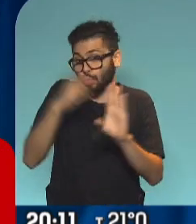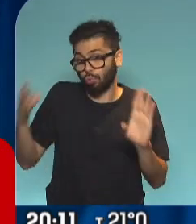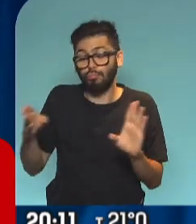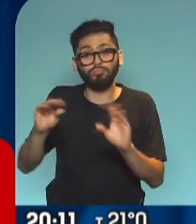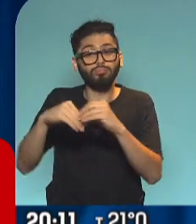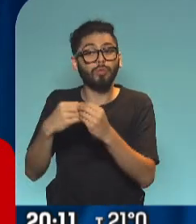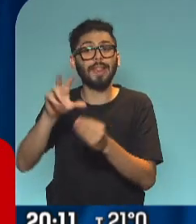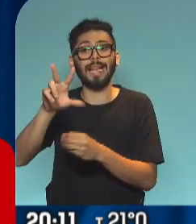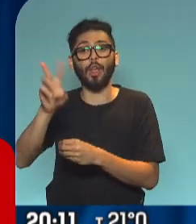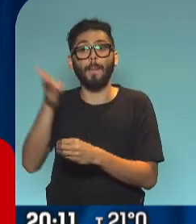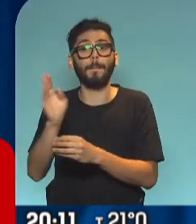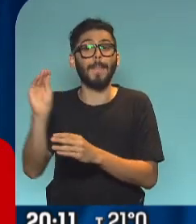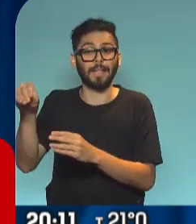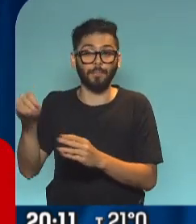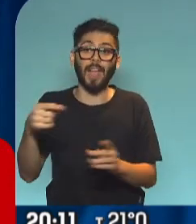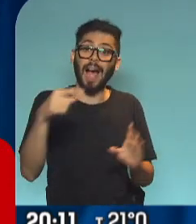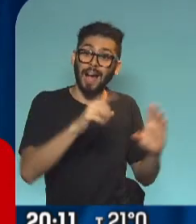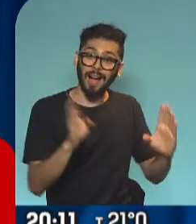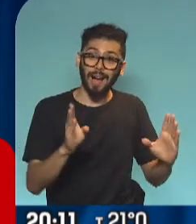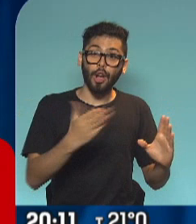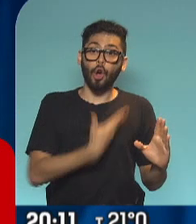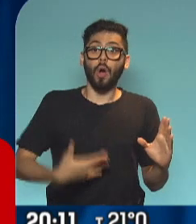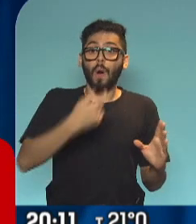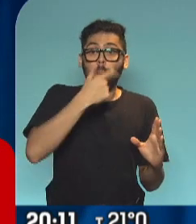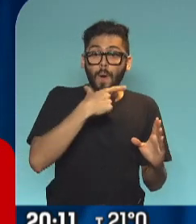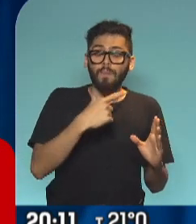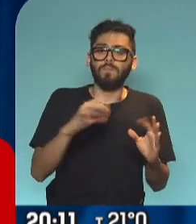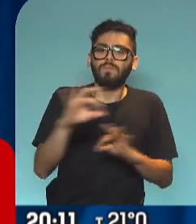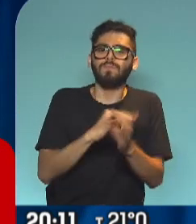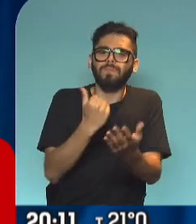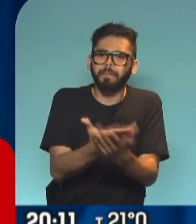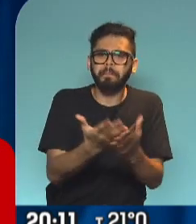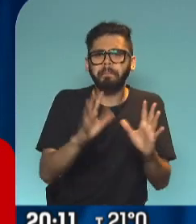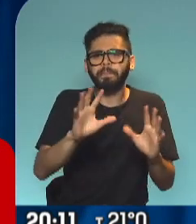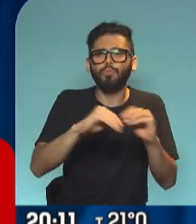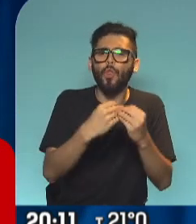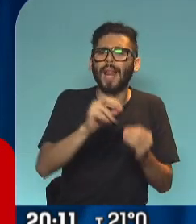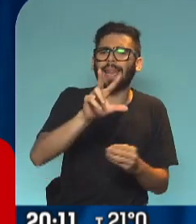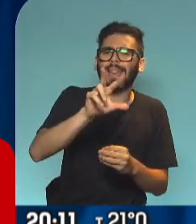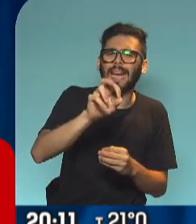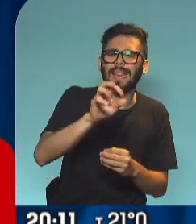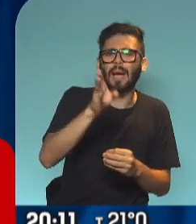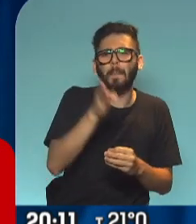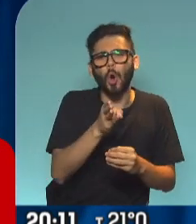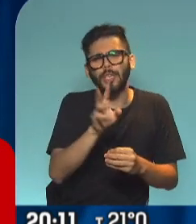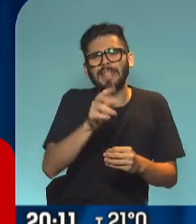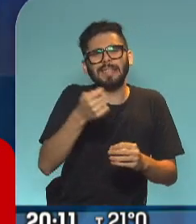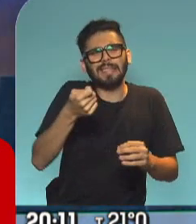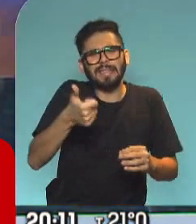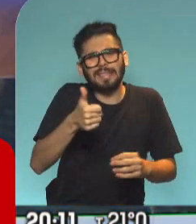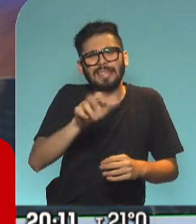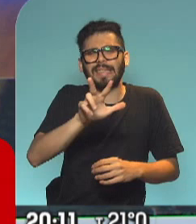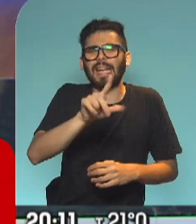la fórmula que estaba propuesta dentro de la gestión anterior, que daría un 30%, casi un